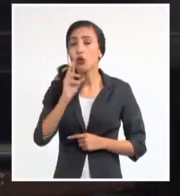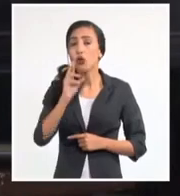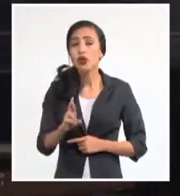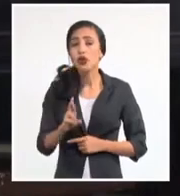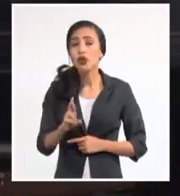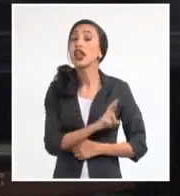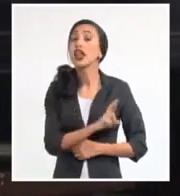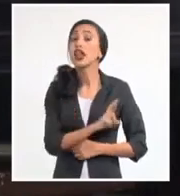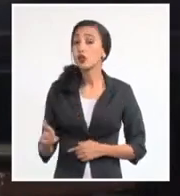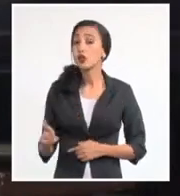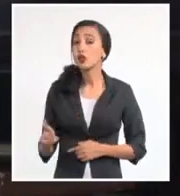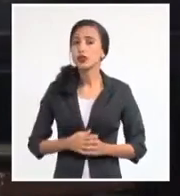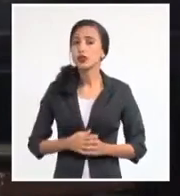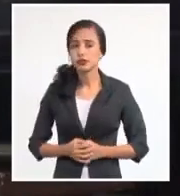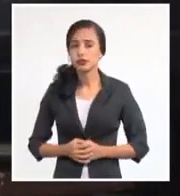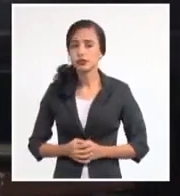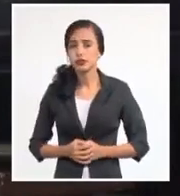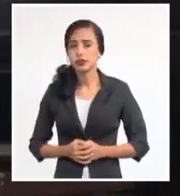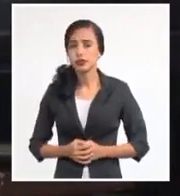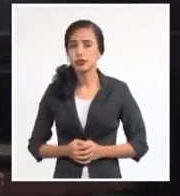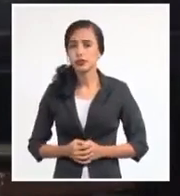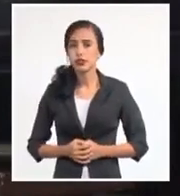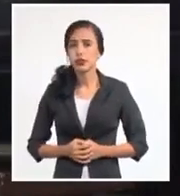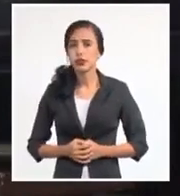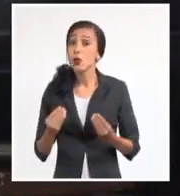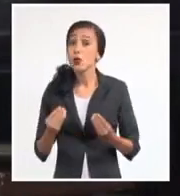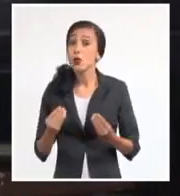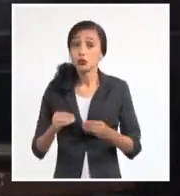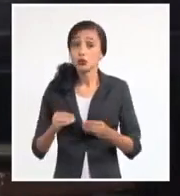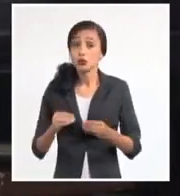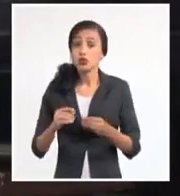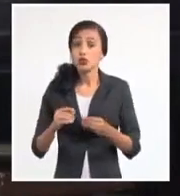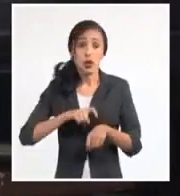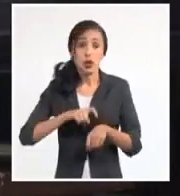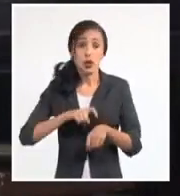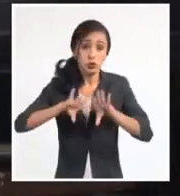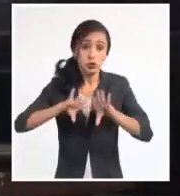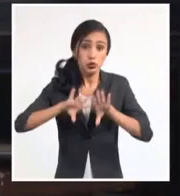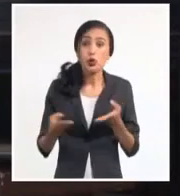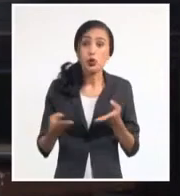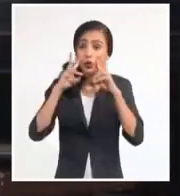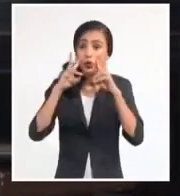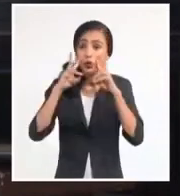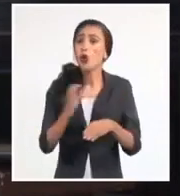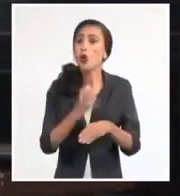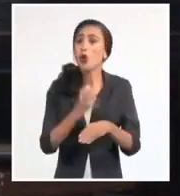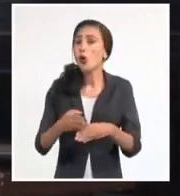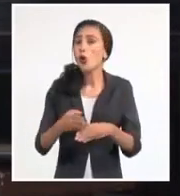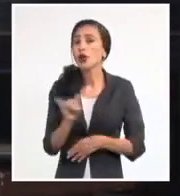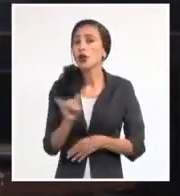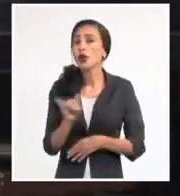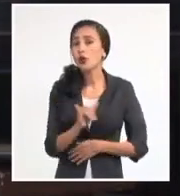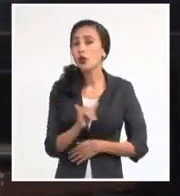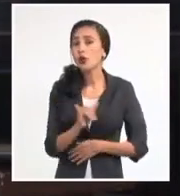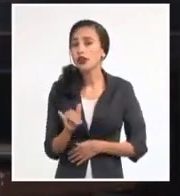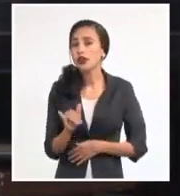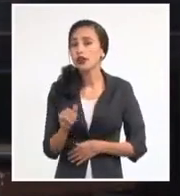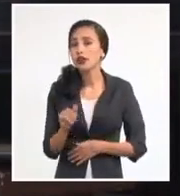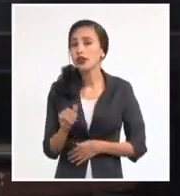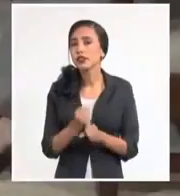sin duda alguna lo ha sido, lo fue durante toda su vida, y me parece que su obra también constituirá